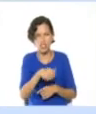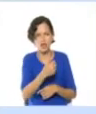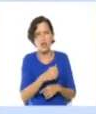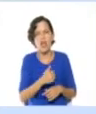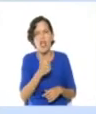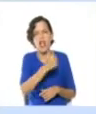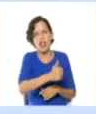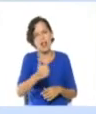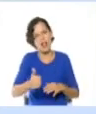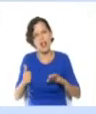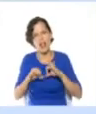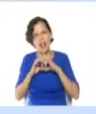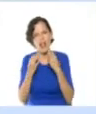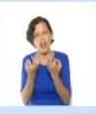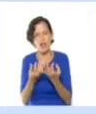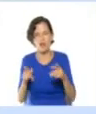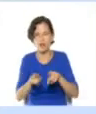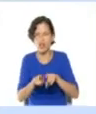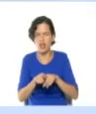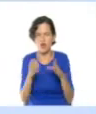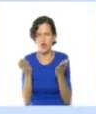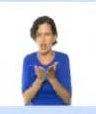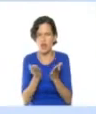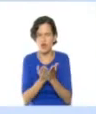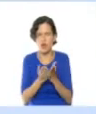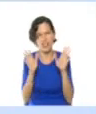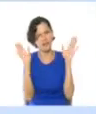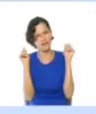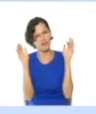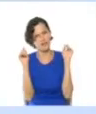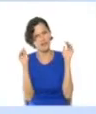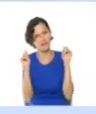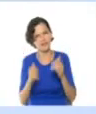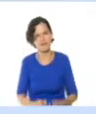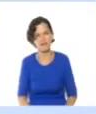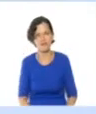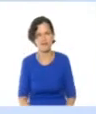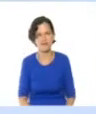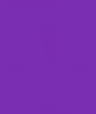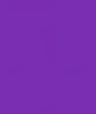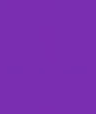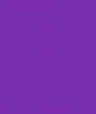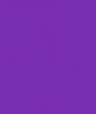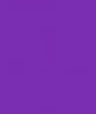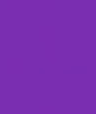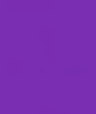Por tu mejor programa educativo, Cada Familia Una Escuela. Se les quiere, Venezuela.